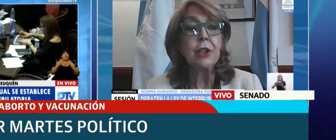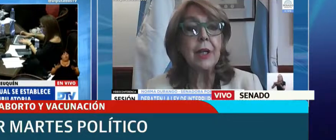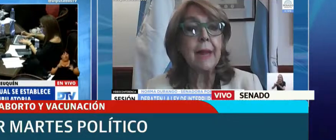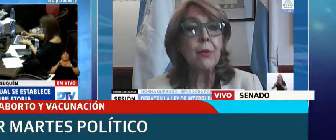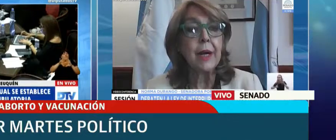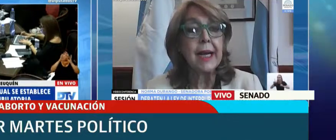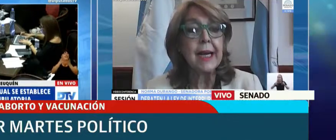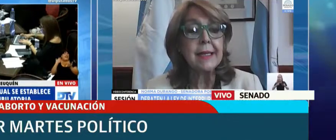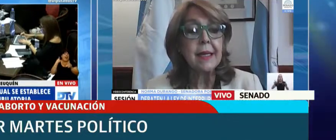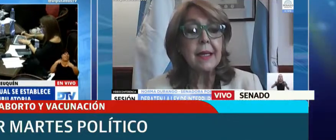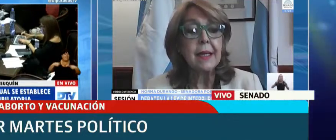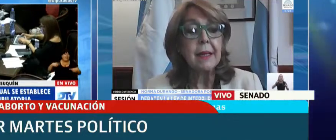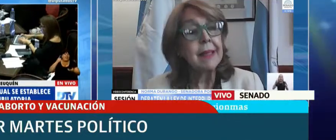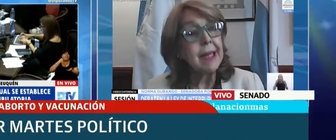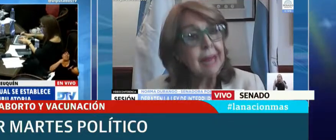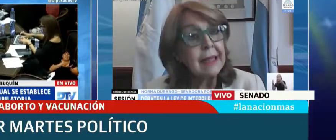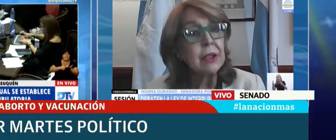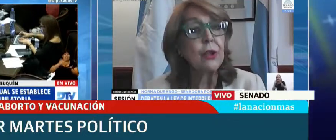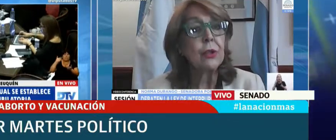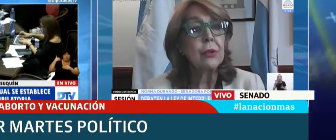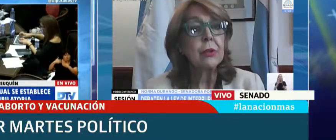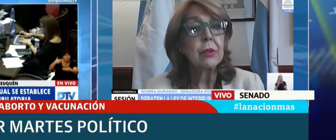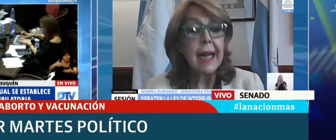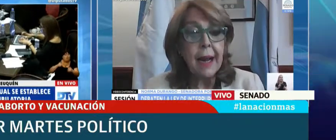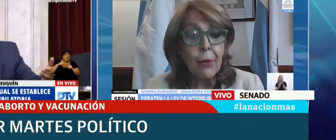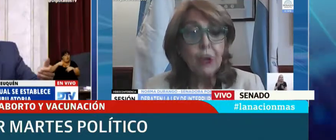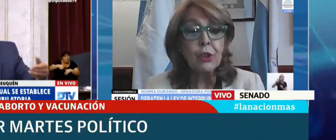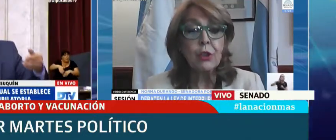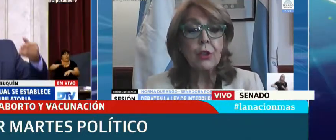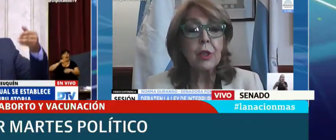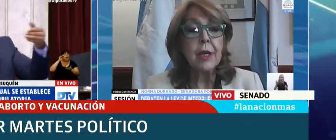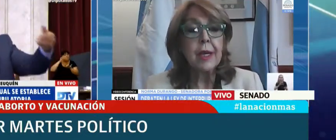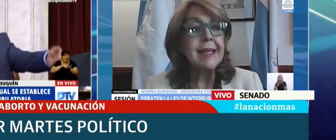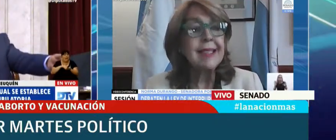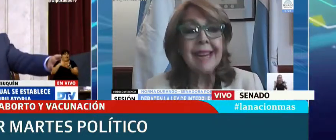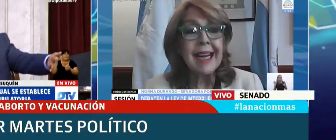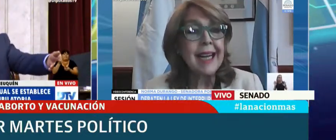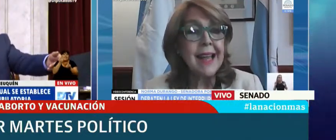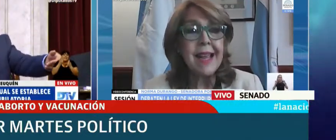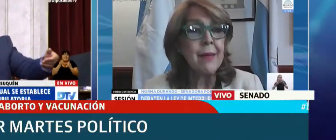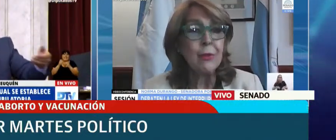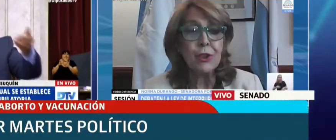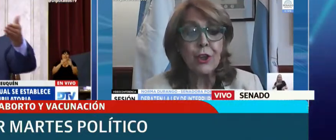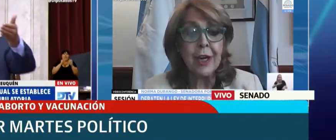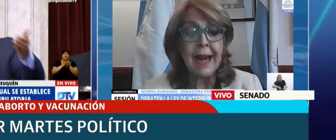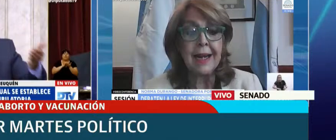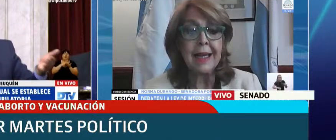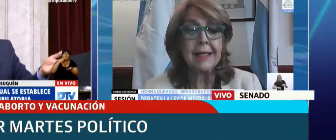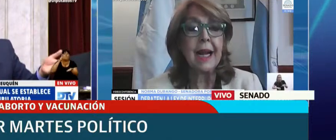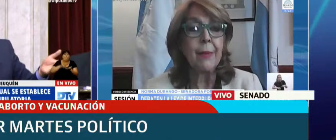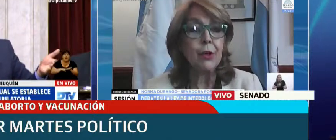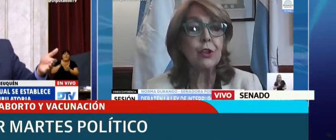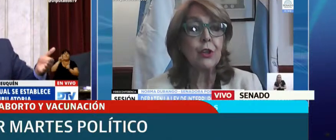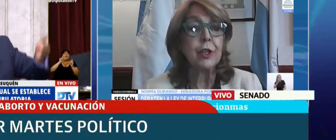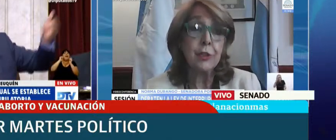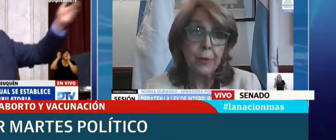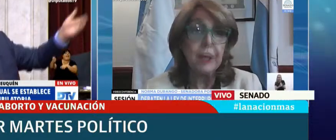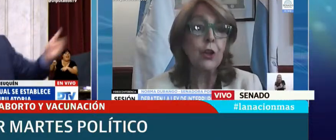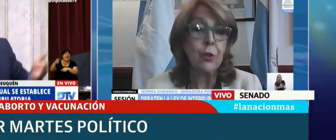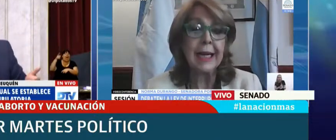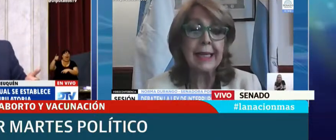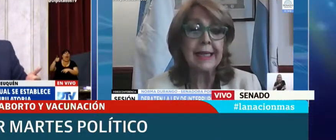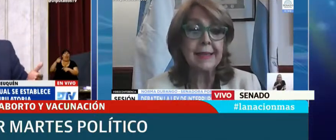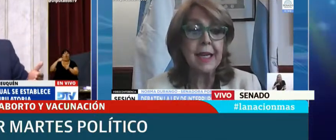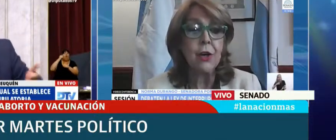de lo que logra imponer y en este caso te diría que hasta con una pequeña cuestión de pendiente así esto sale como el gobierno cree porque